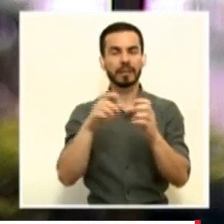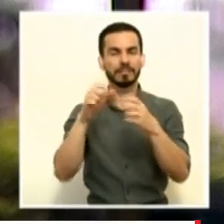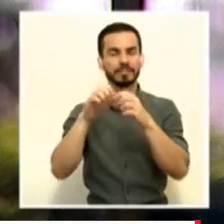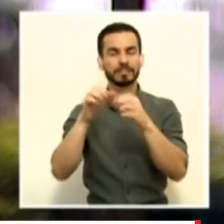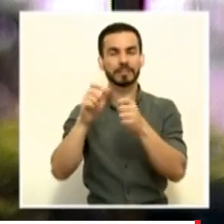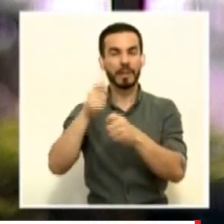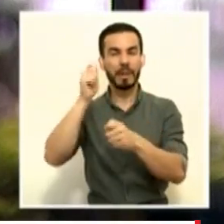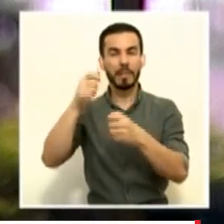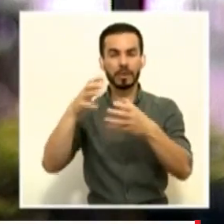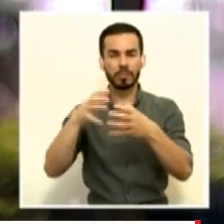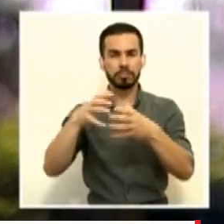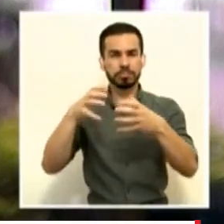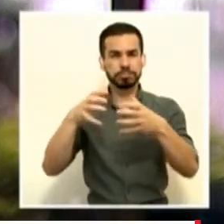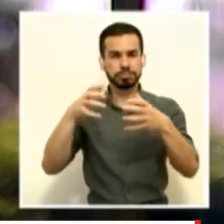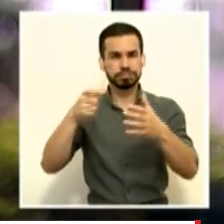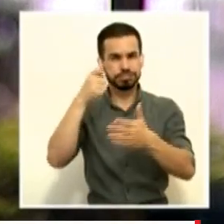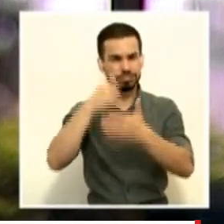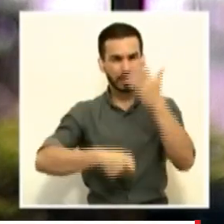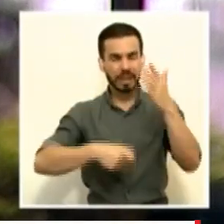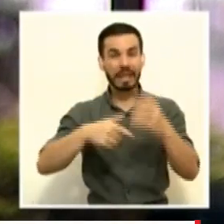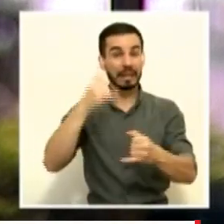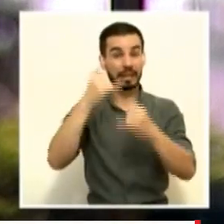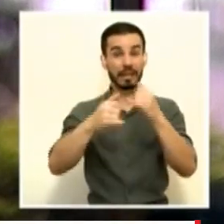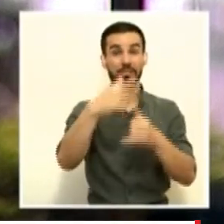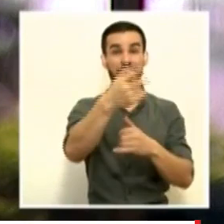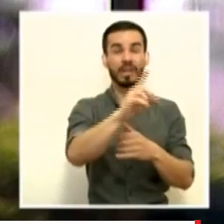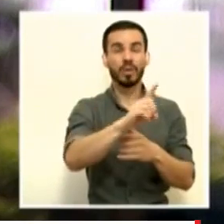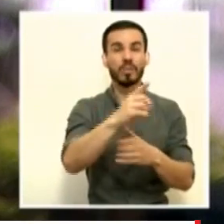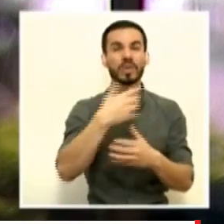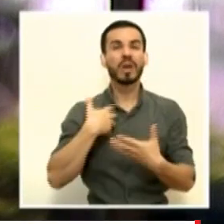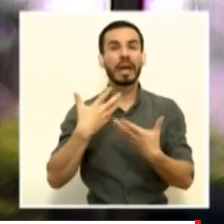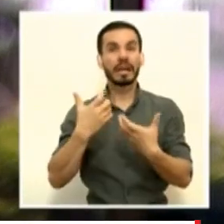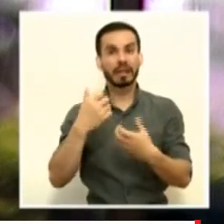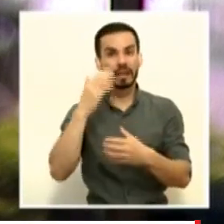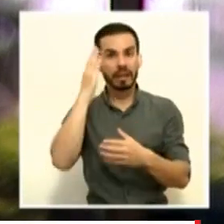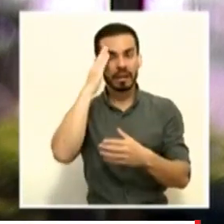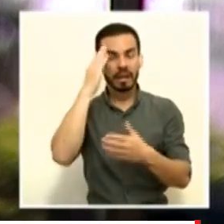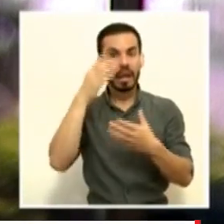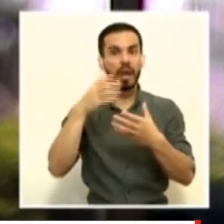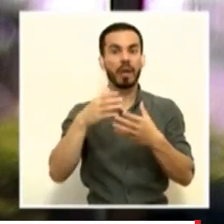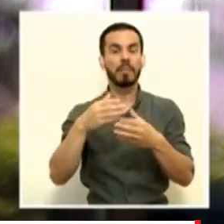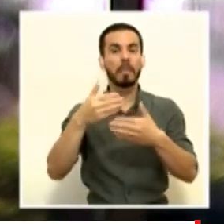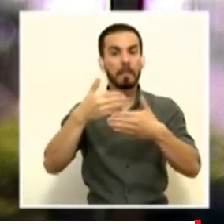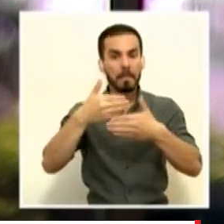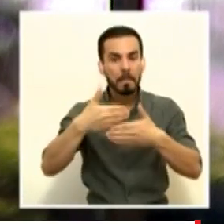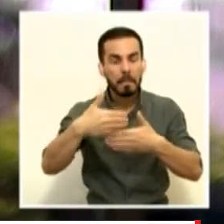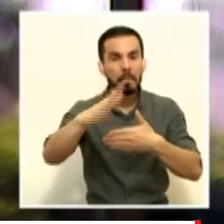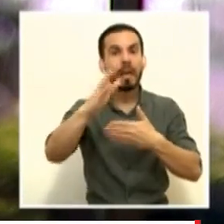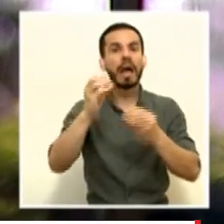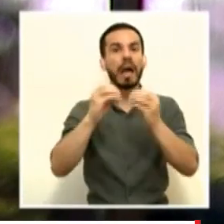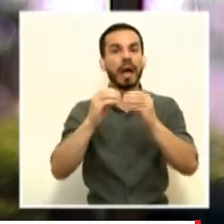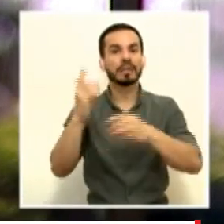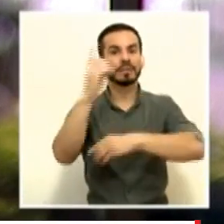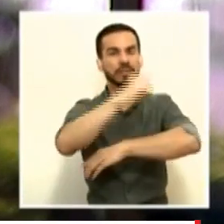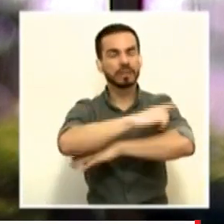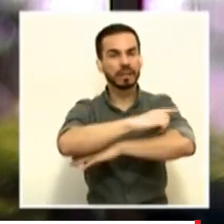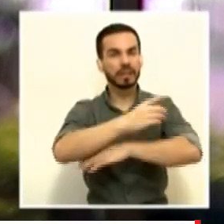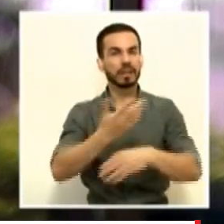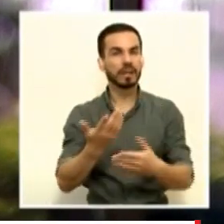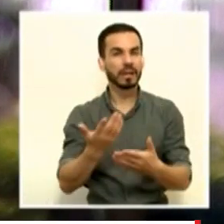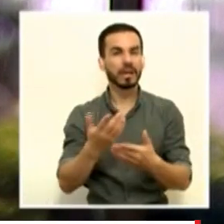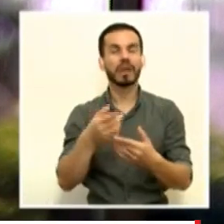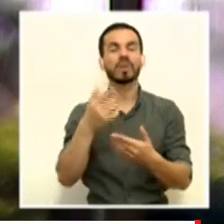está aplicando durante esta semana, que acaba el domingo. Queríamos saber si se está considerando ampliar ese plazo,